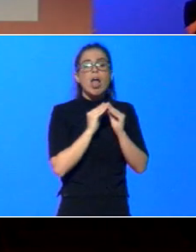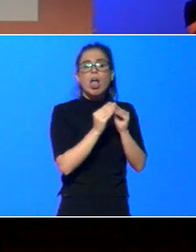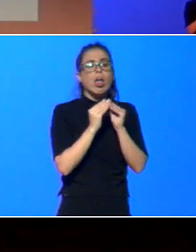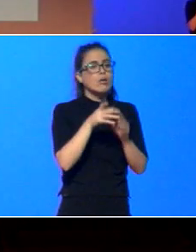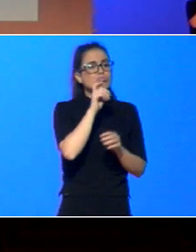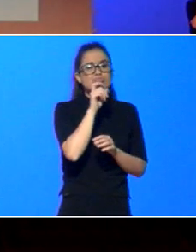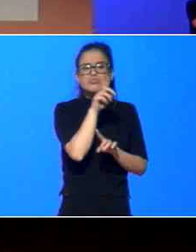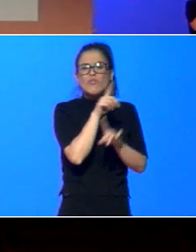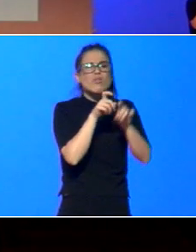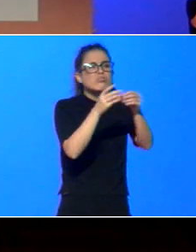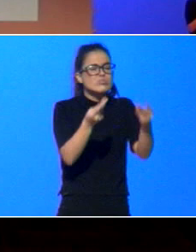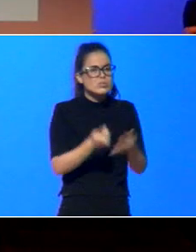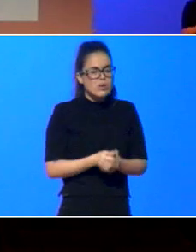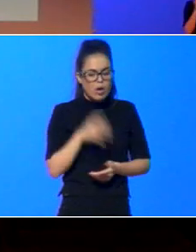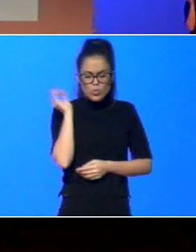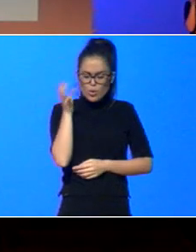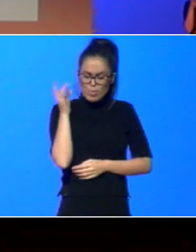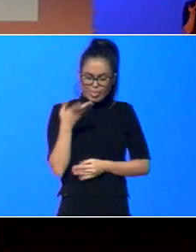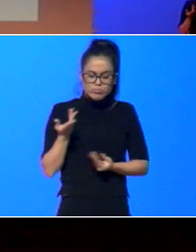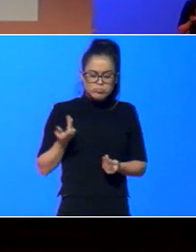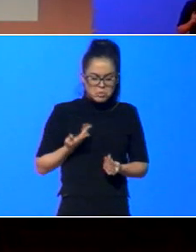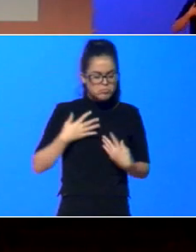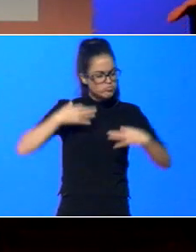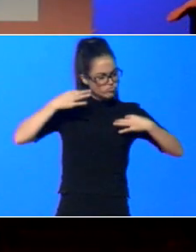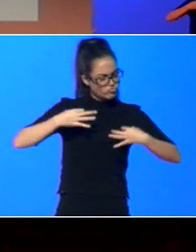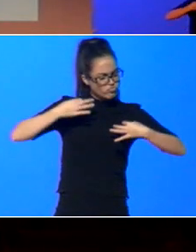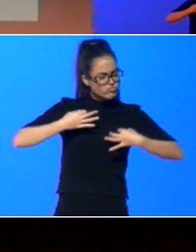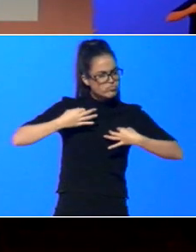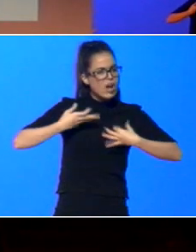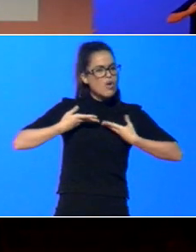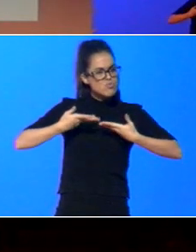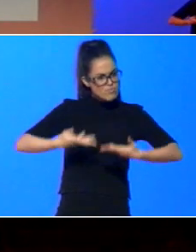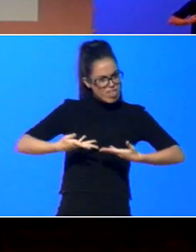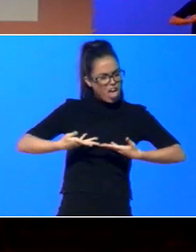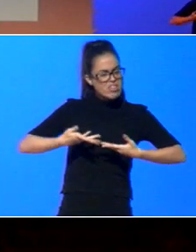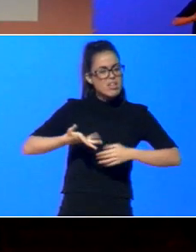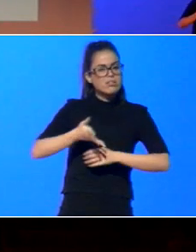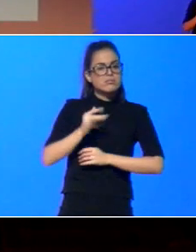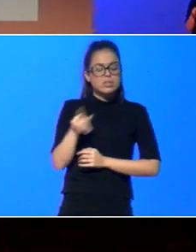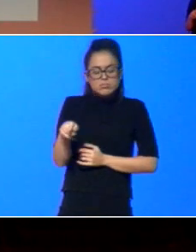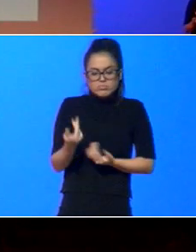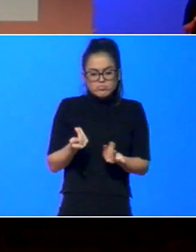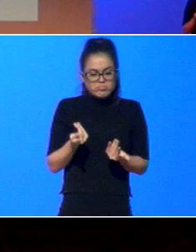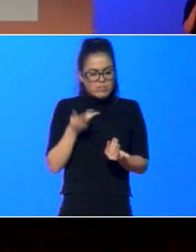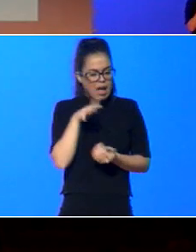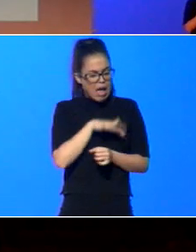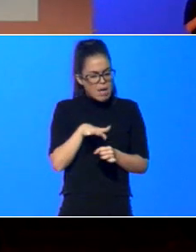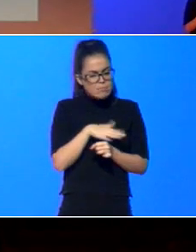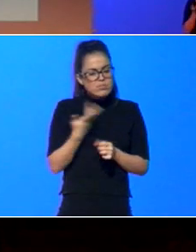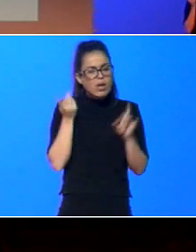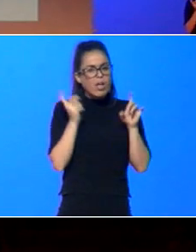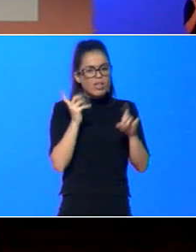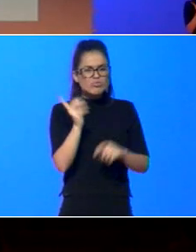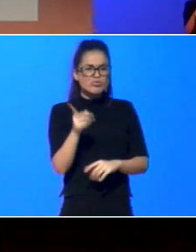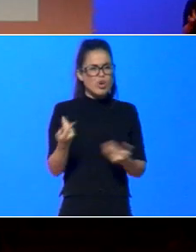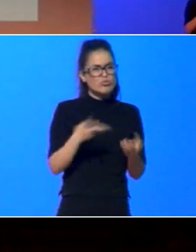convención que nos tomemos en serio la convención y el propio discurso de los Derechos Humanos en el ámbito educativo Es que tampoco ya no es solamente en cuestión de